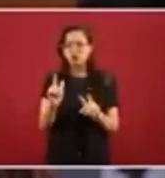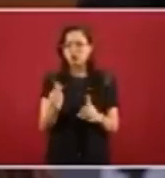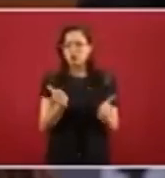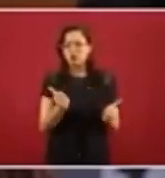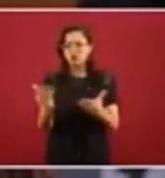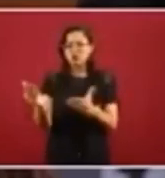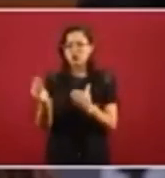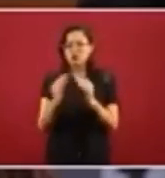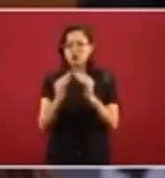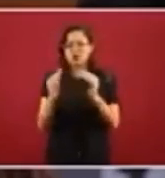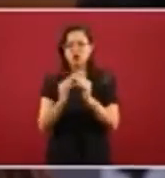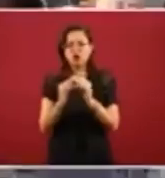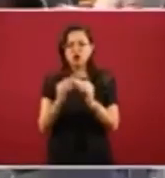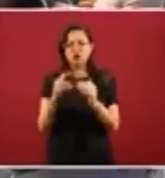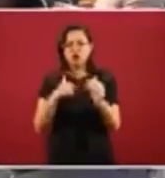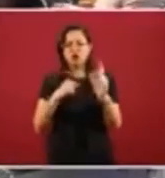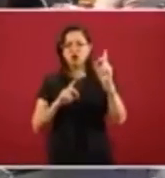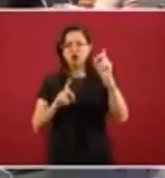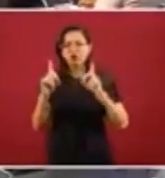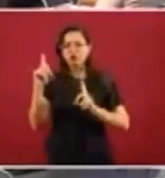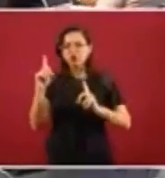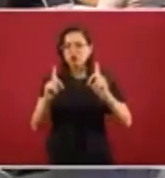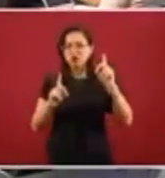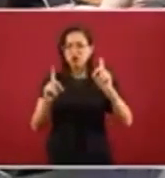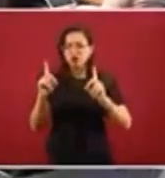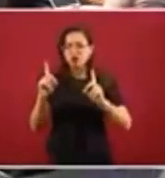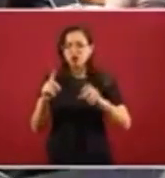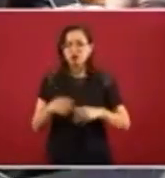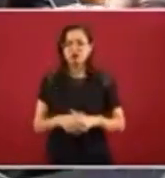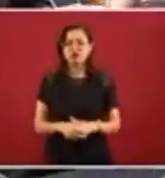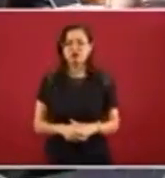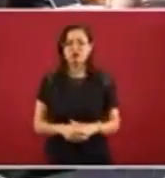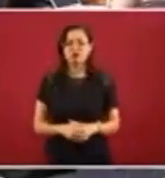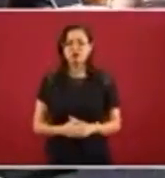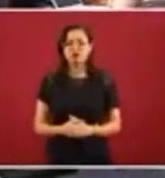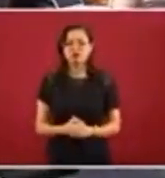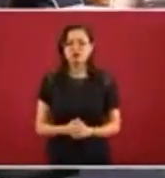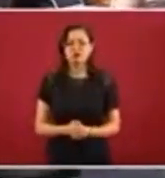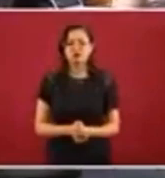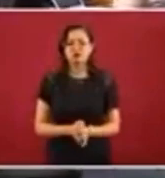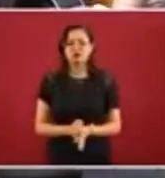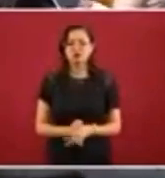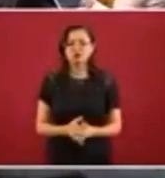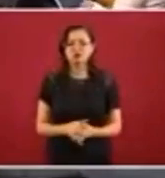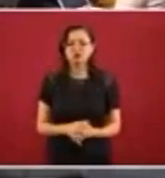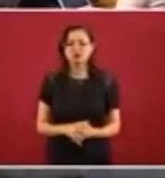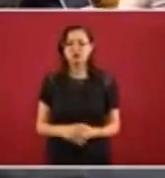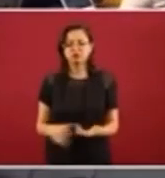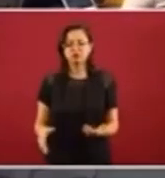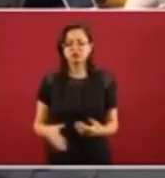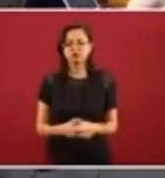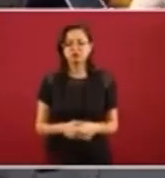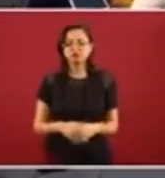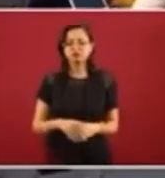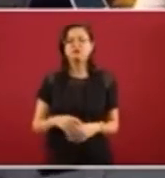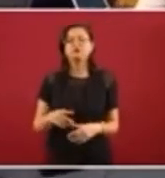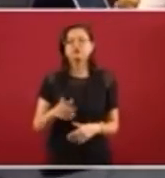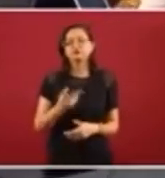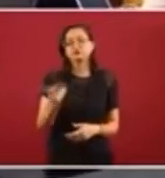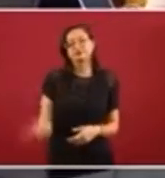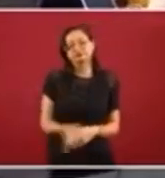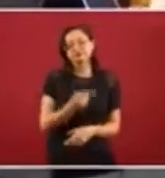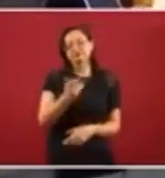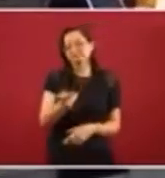domicilio? Esa es mi pregunta. A ver, gracias. Primero eso. Gracias, con gusto. Esa es una pregunta de sentido